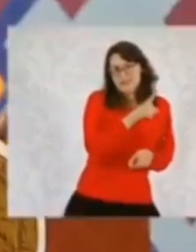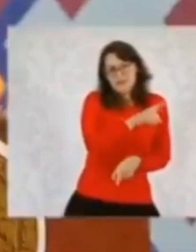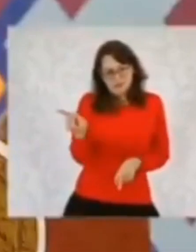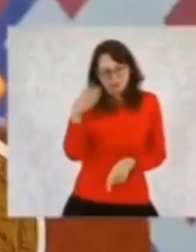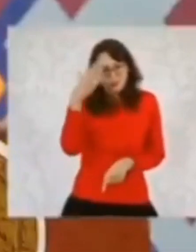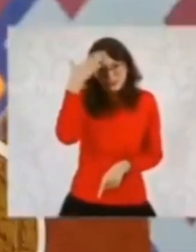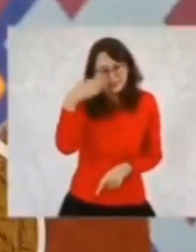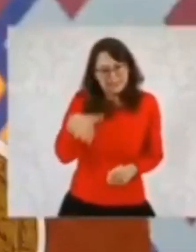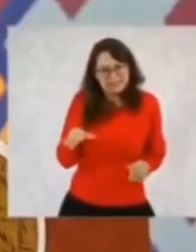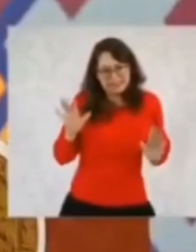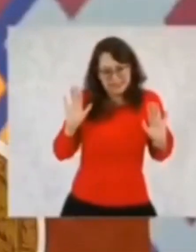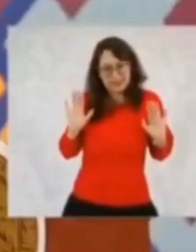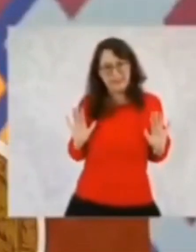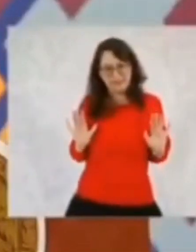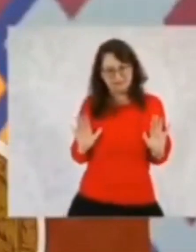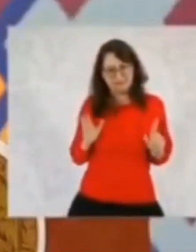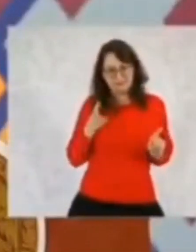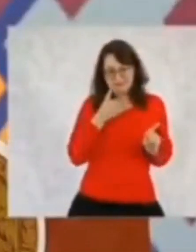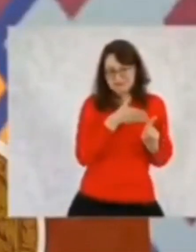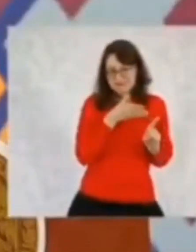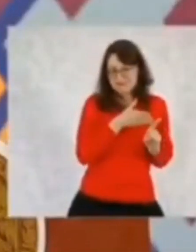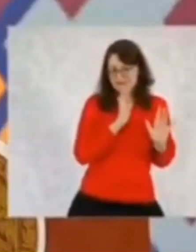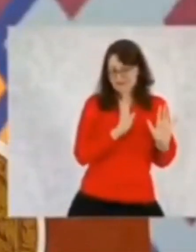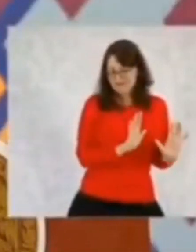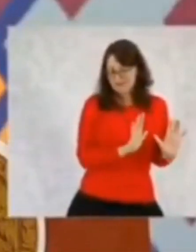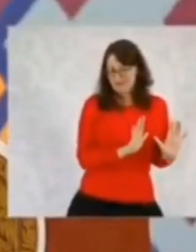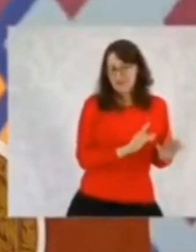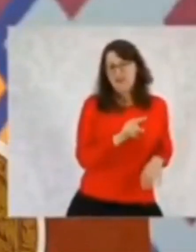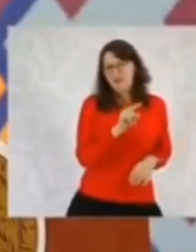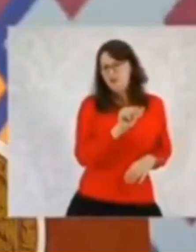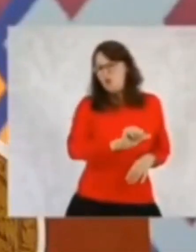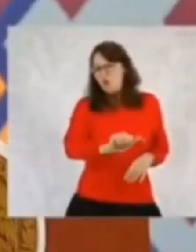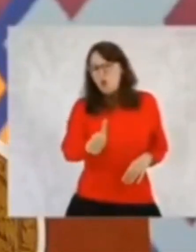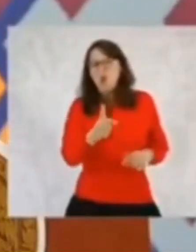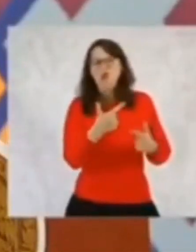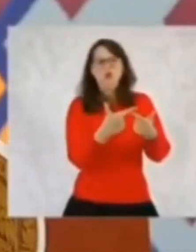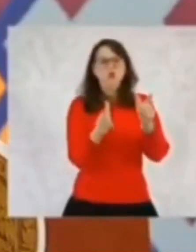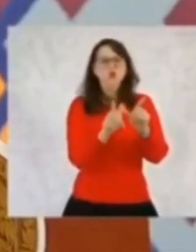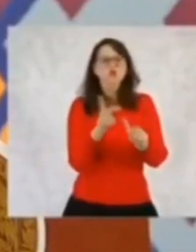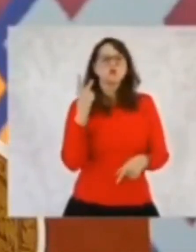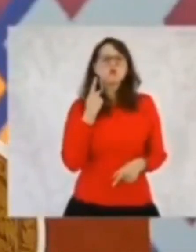No tengo nada en particular, aunque aquí pues obviamente